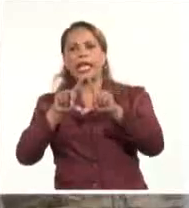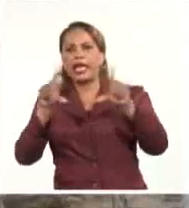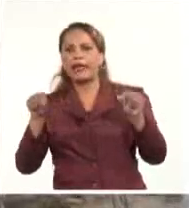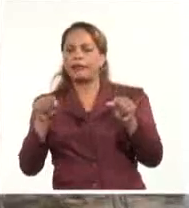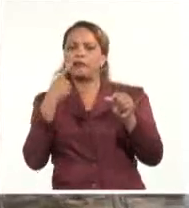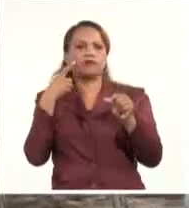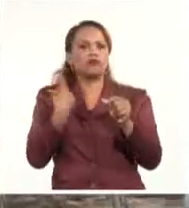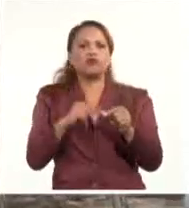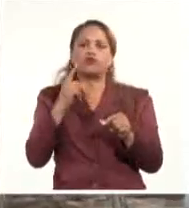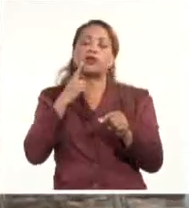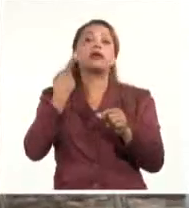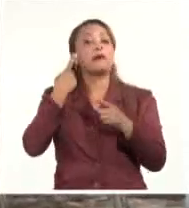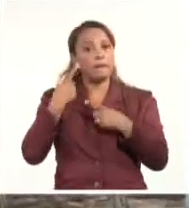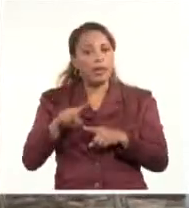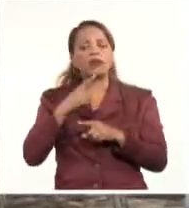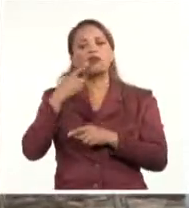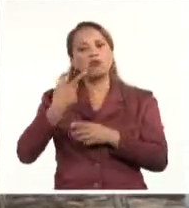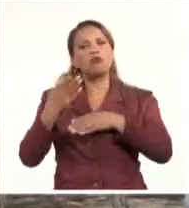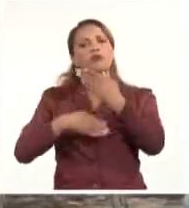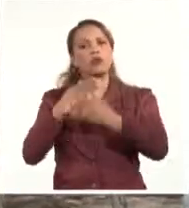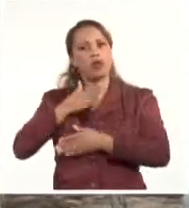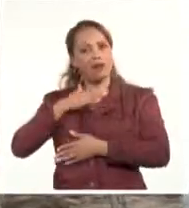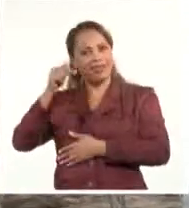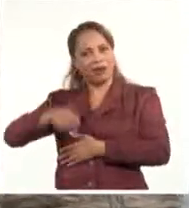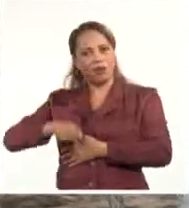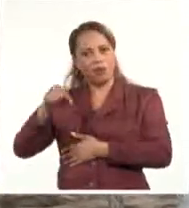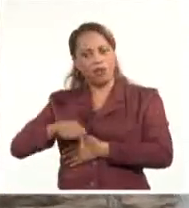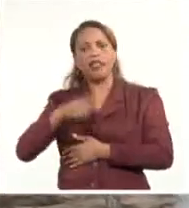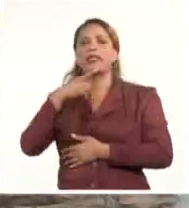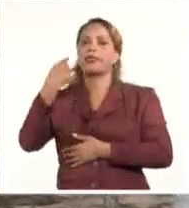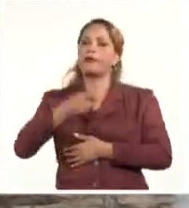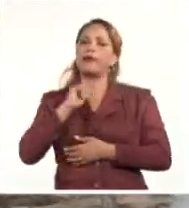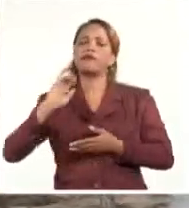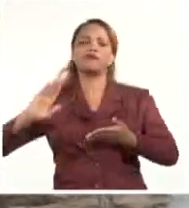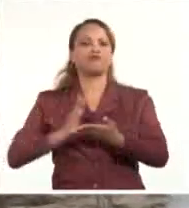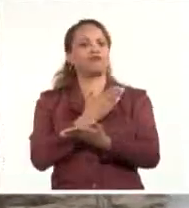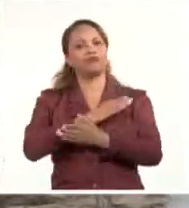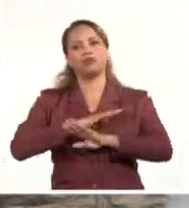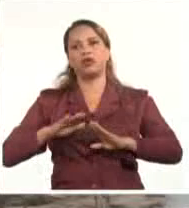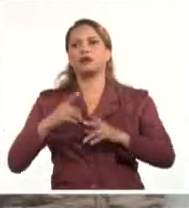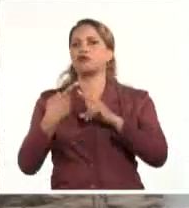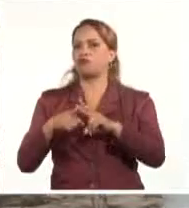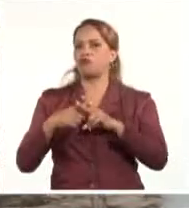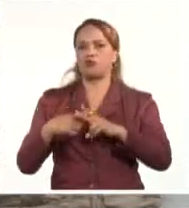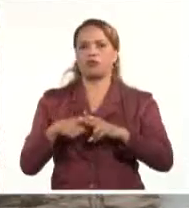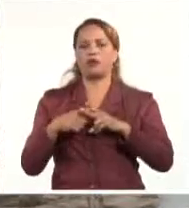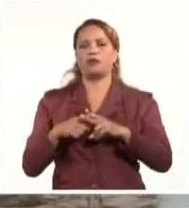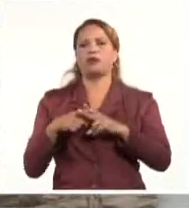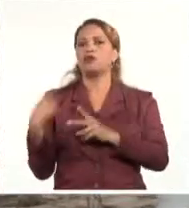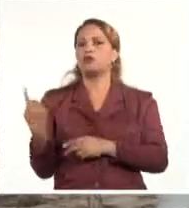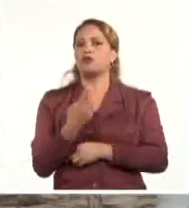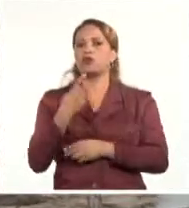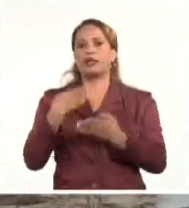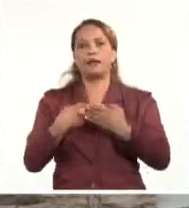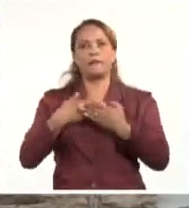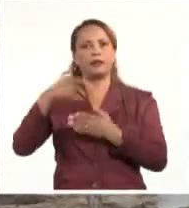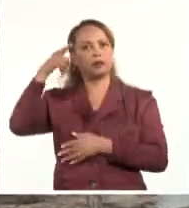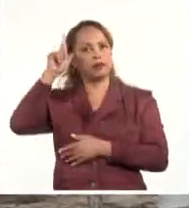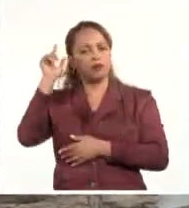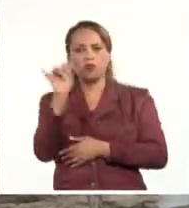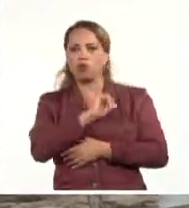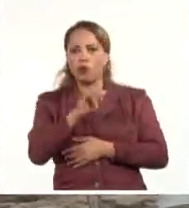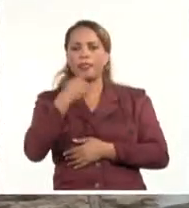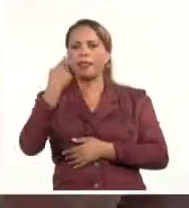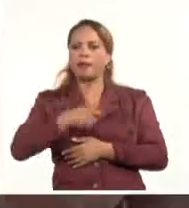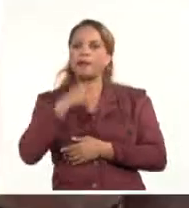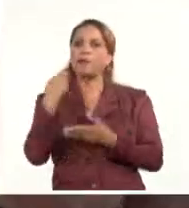Pero sí es un problema real hoy, y tenemos que acabar de solucionar eso nosotros, tanto nosotros la empresa ganadera, como el lácteo y como el cárnico, con el tema de